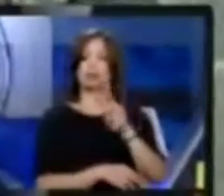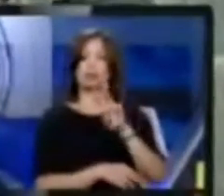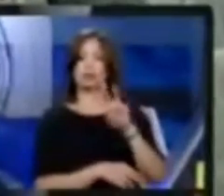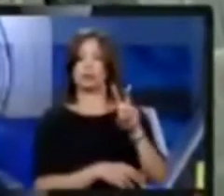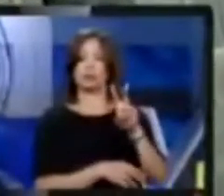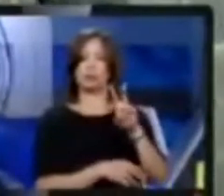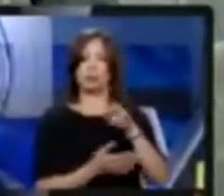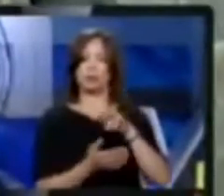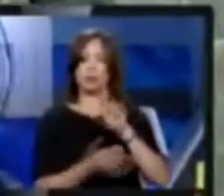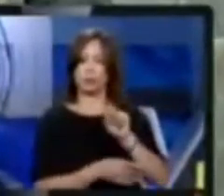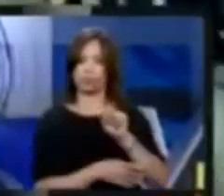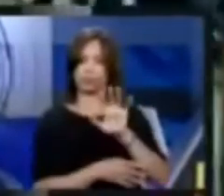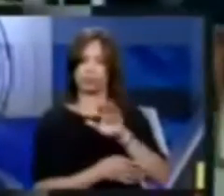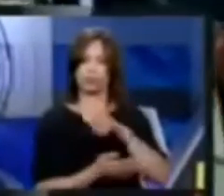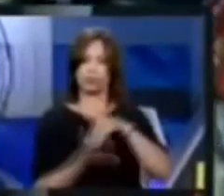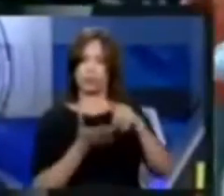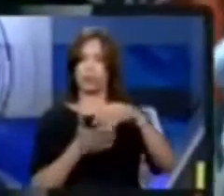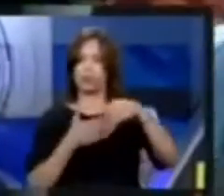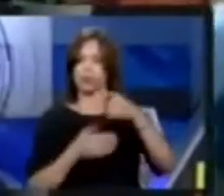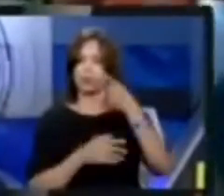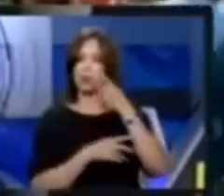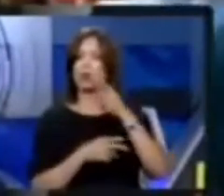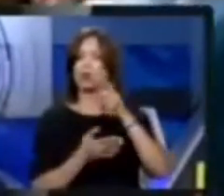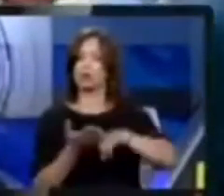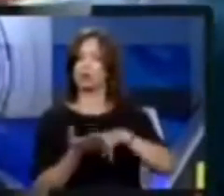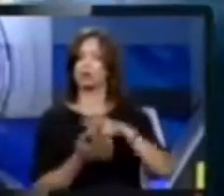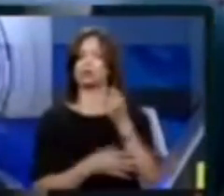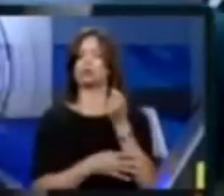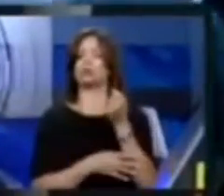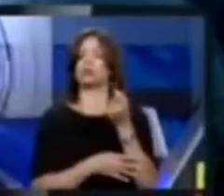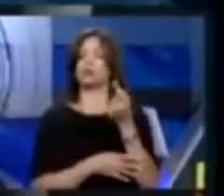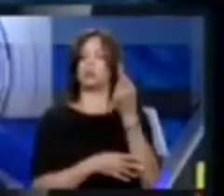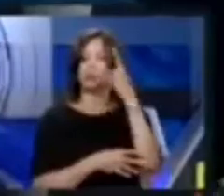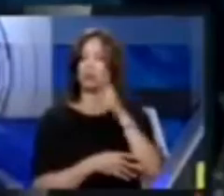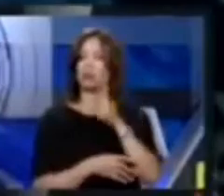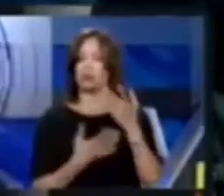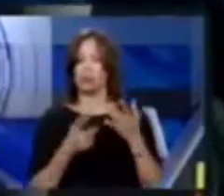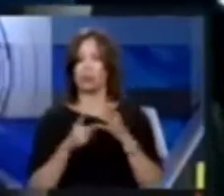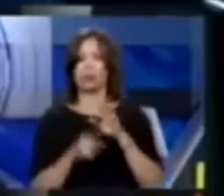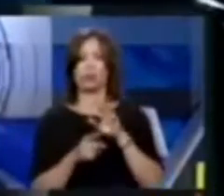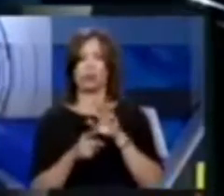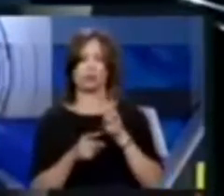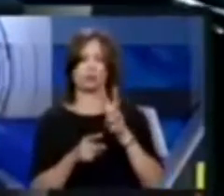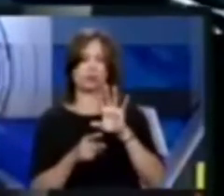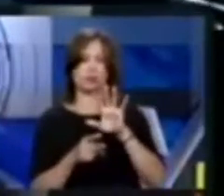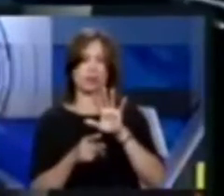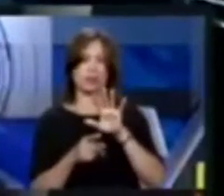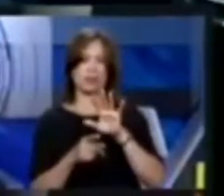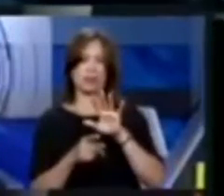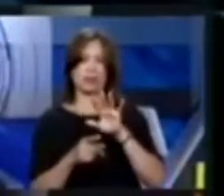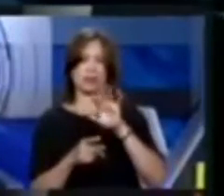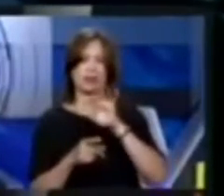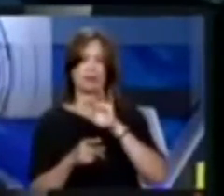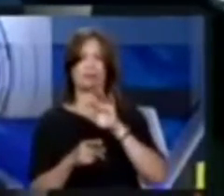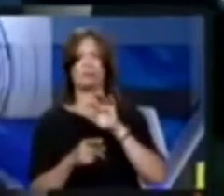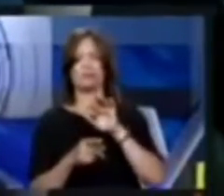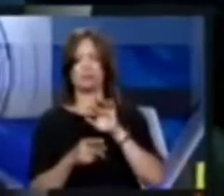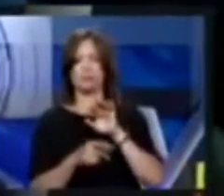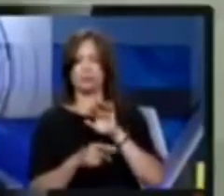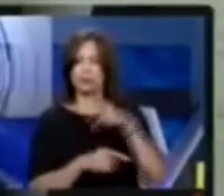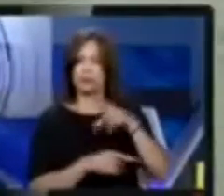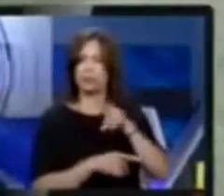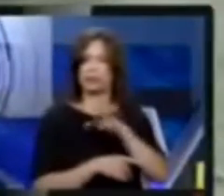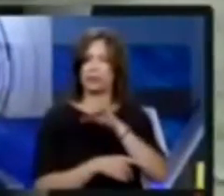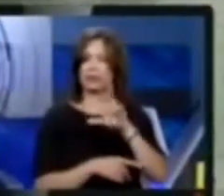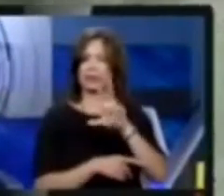72.5 millones de dólares, conocido en el 2011, de 125 diputados dieron el sí, 60 del